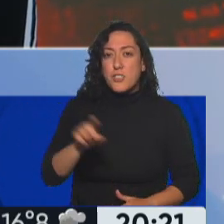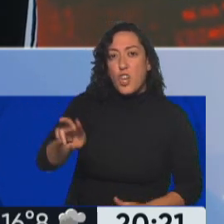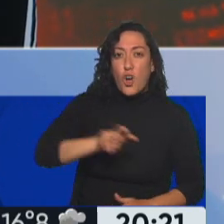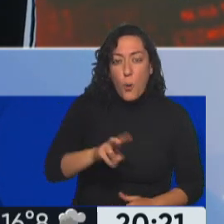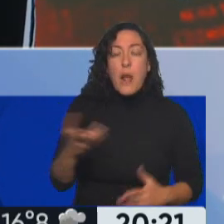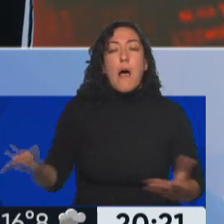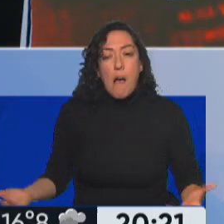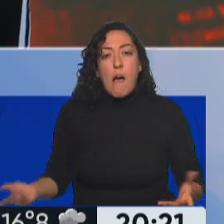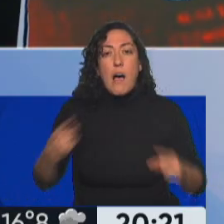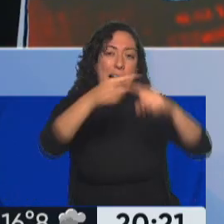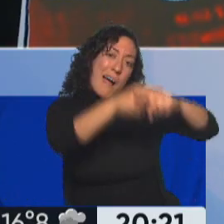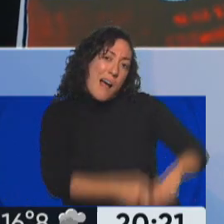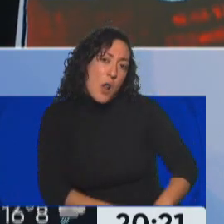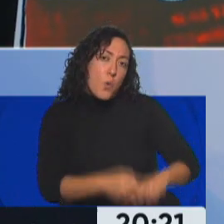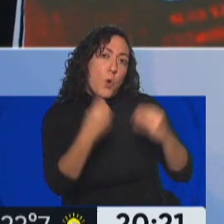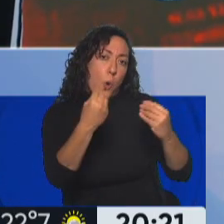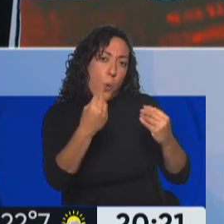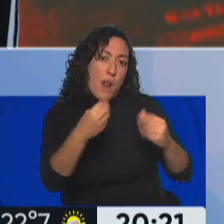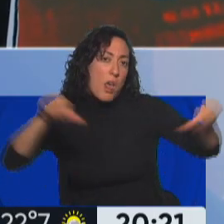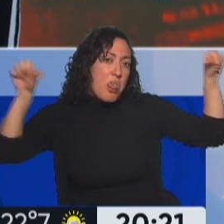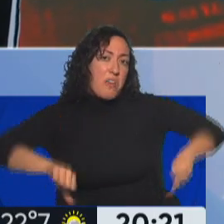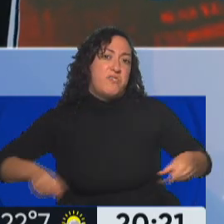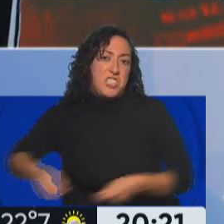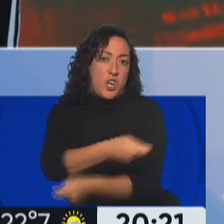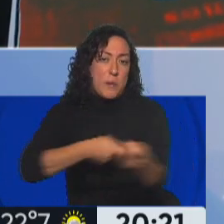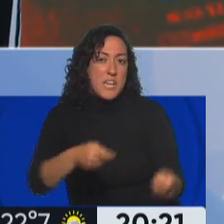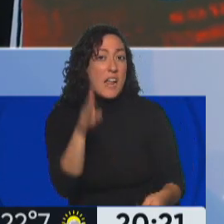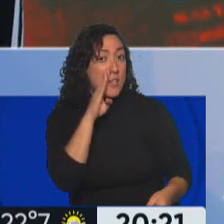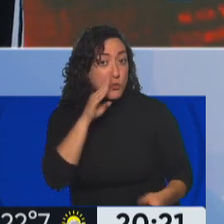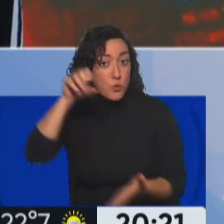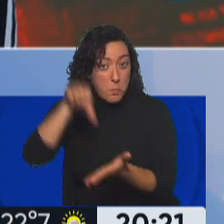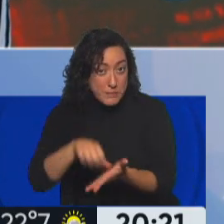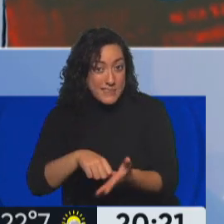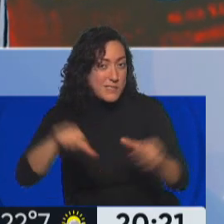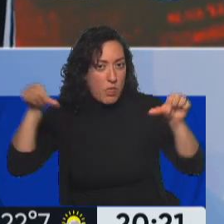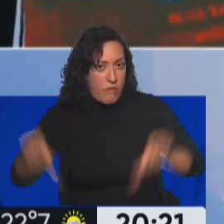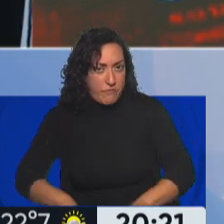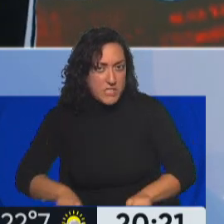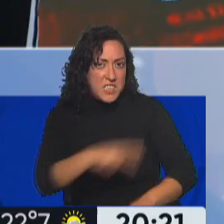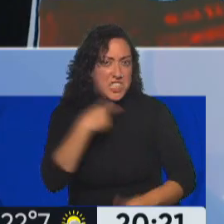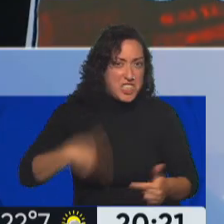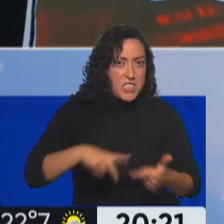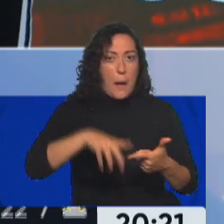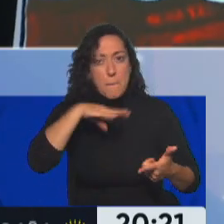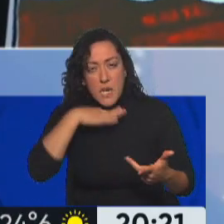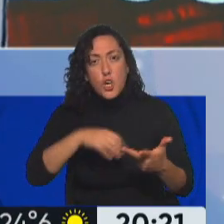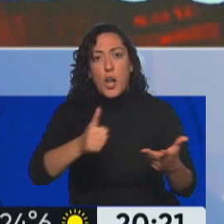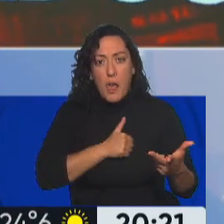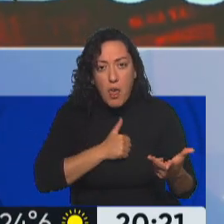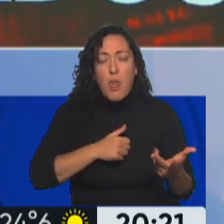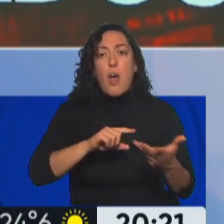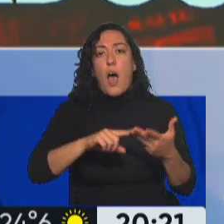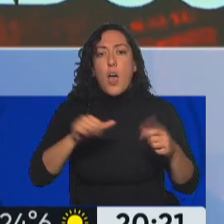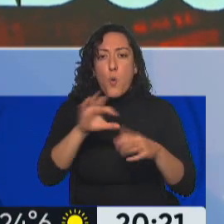suma, digamos, el cálculo que hace es por el déficit comercial. Estados Unidos tiene déficit comercial con China, con México, con Canadá, con la